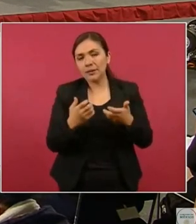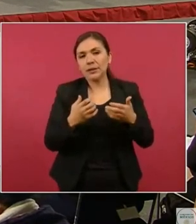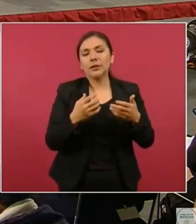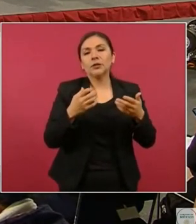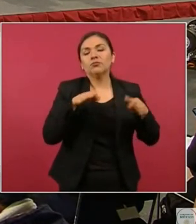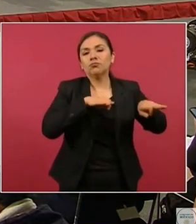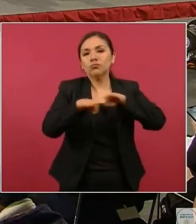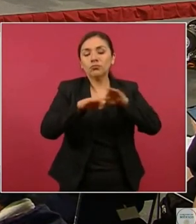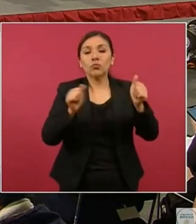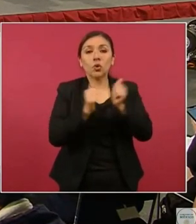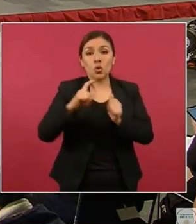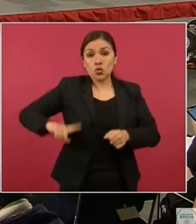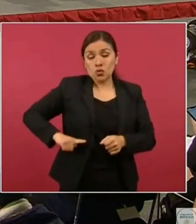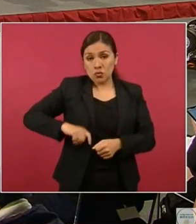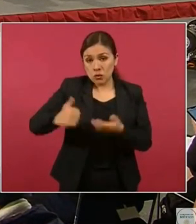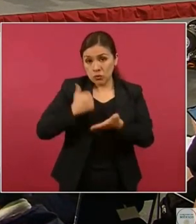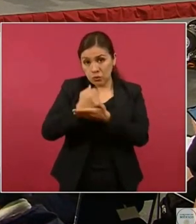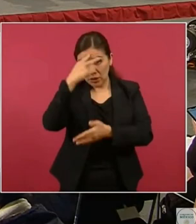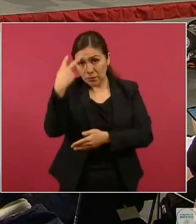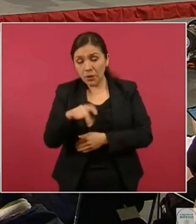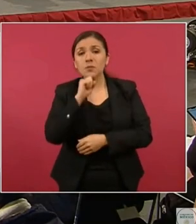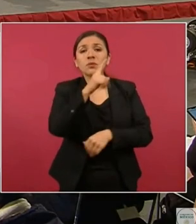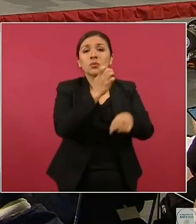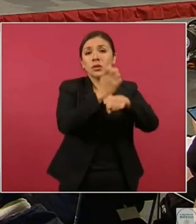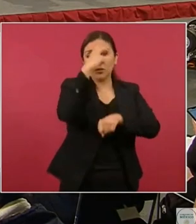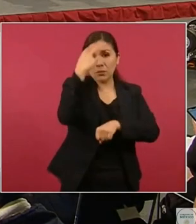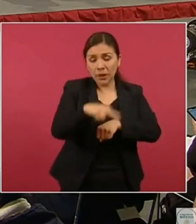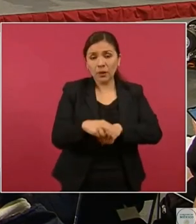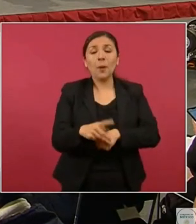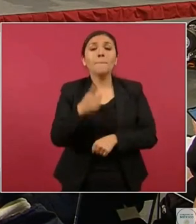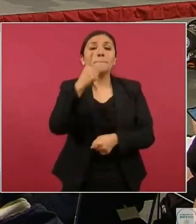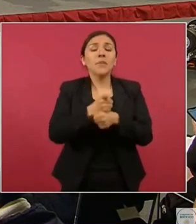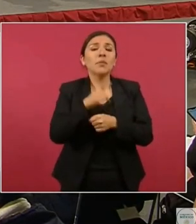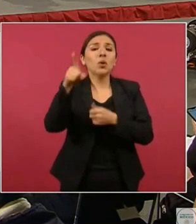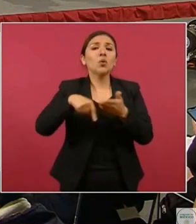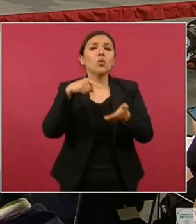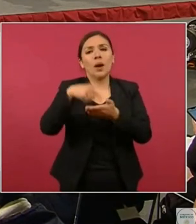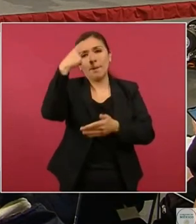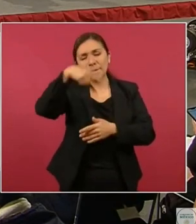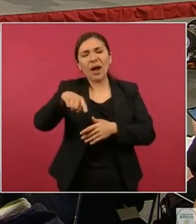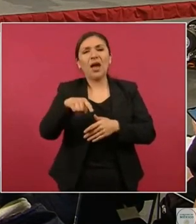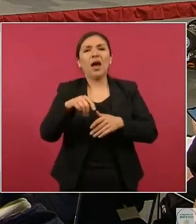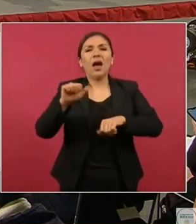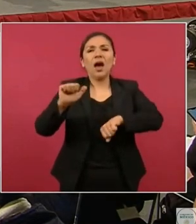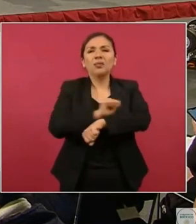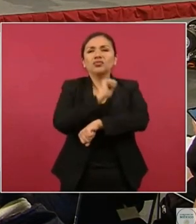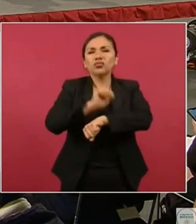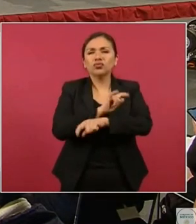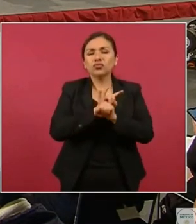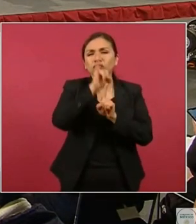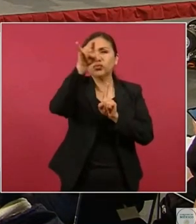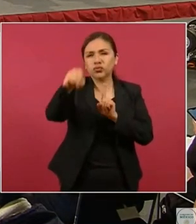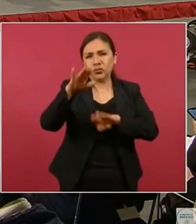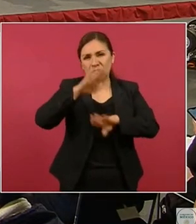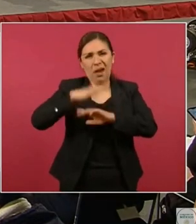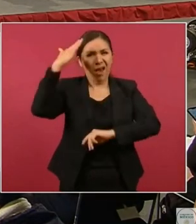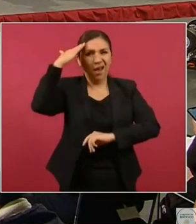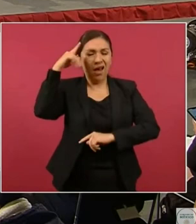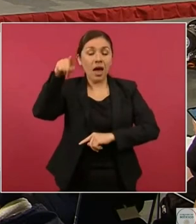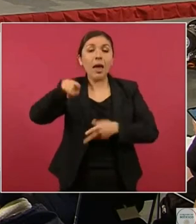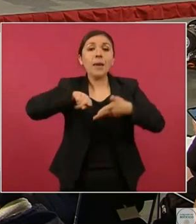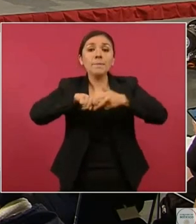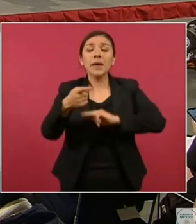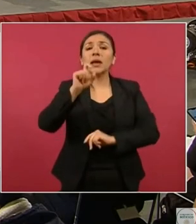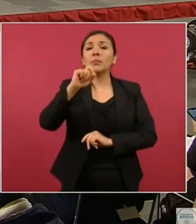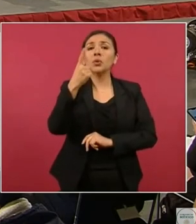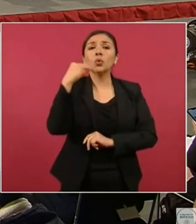cargos tanto del gobierno de la Ciudad de México como del Estado de México. El primero es el distribuidor de acceso principal, que inició sus operaciones el 21 de marzo